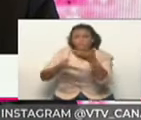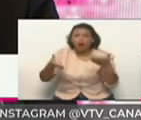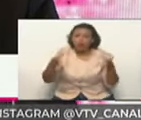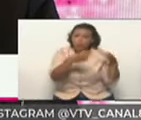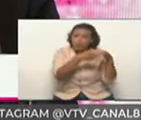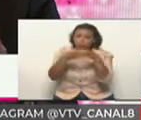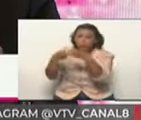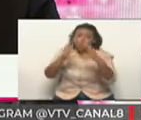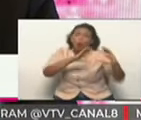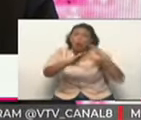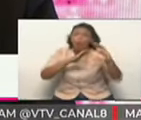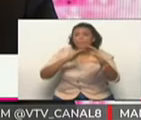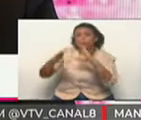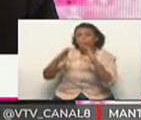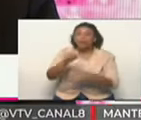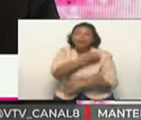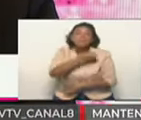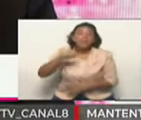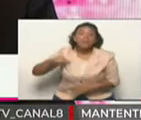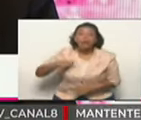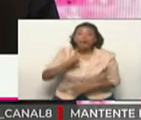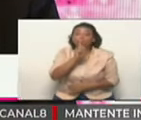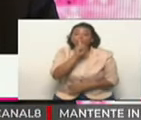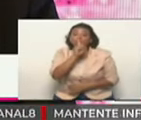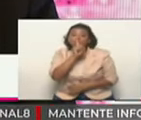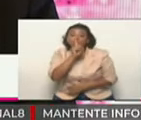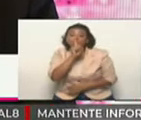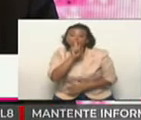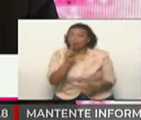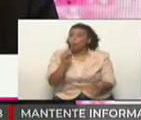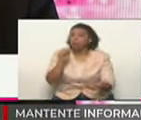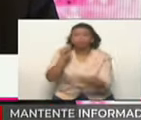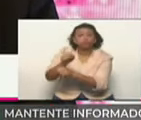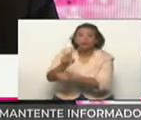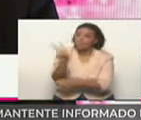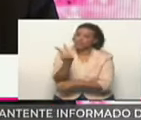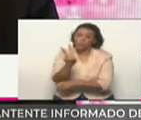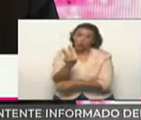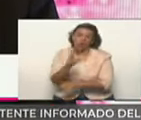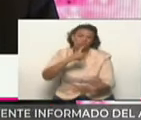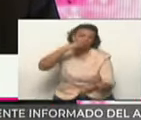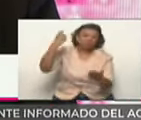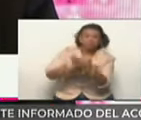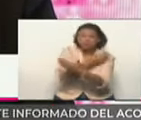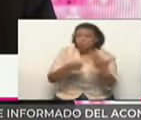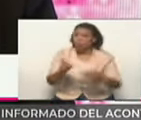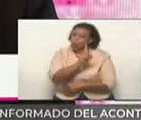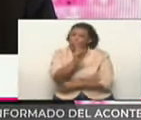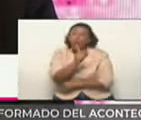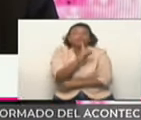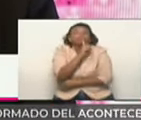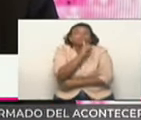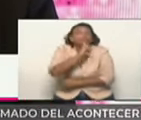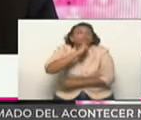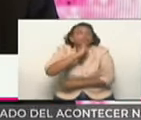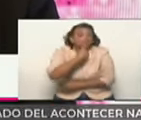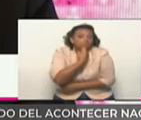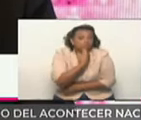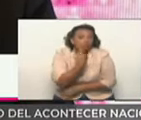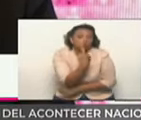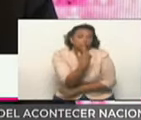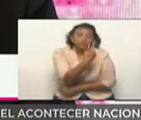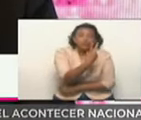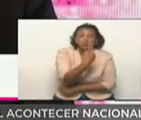mantuvieron en las conversaciones en privado que ellos no vetaban a Venezuela. Ok. Lo mantuvieron